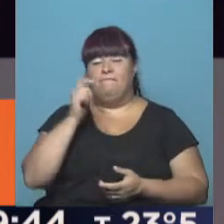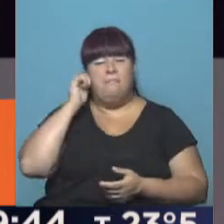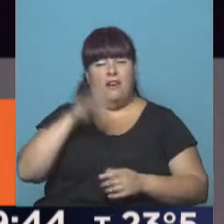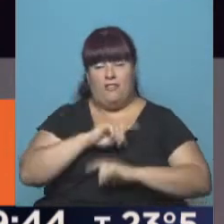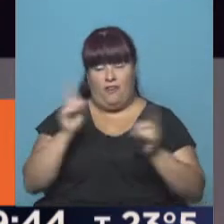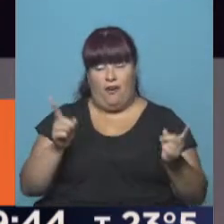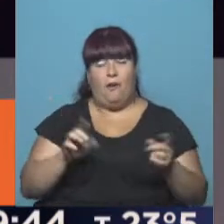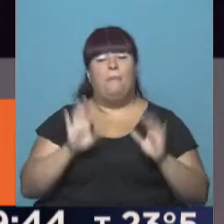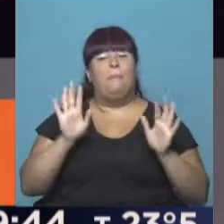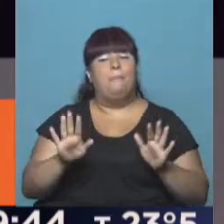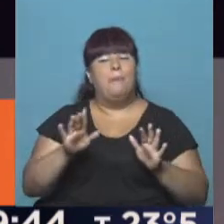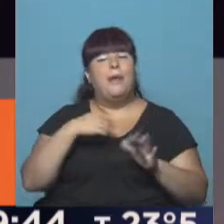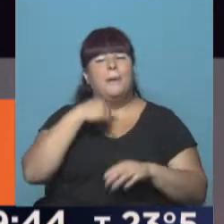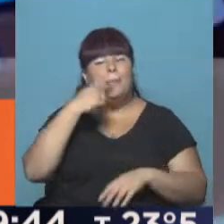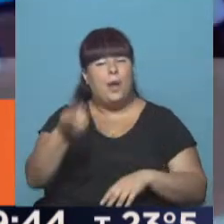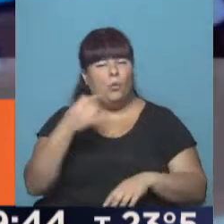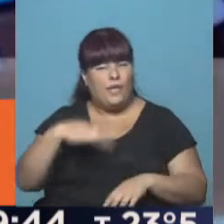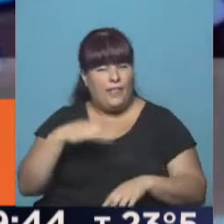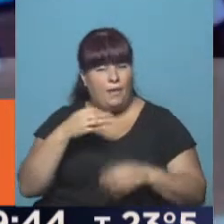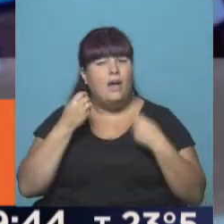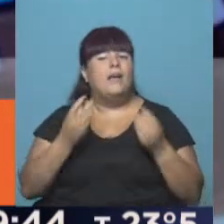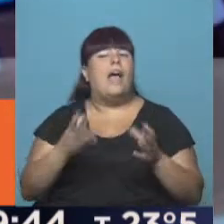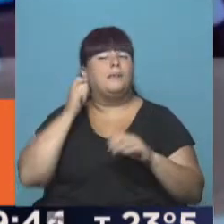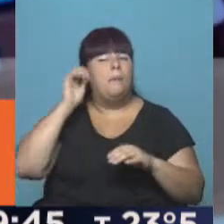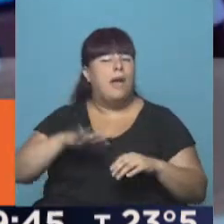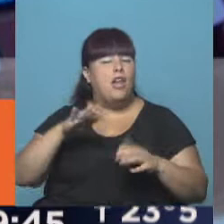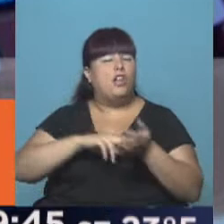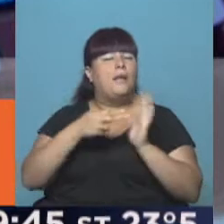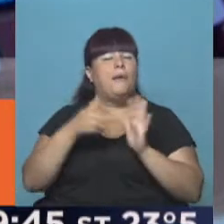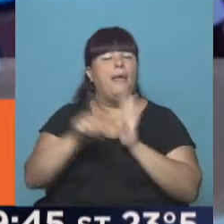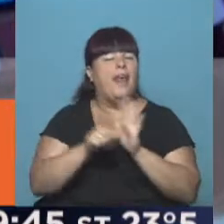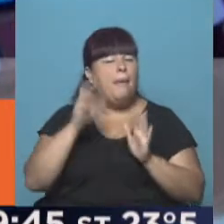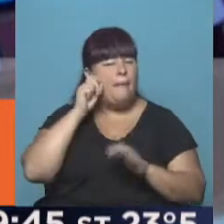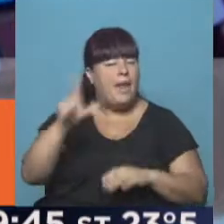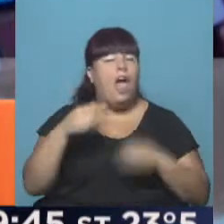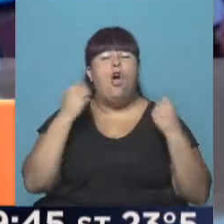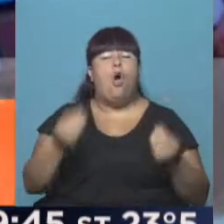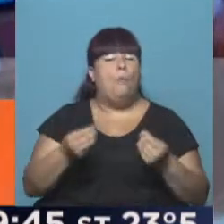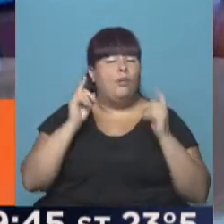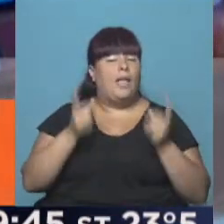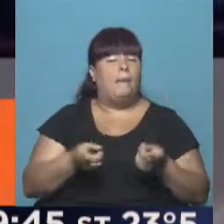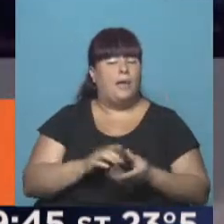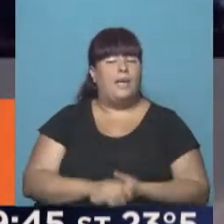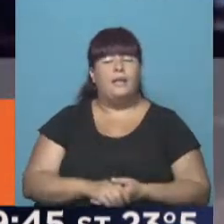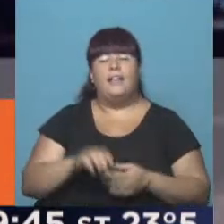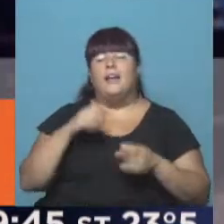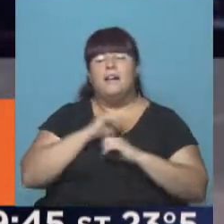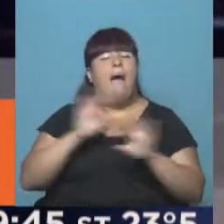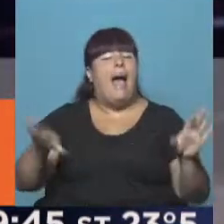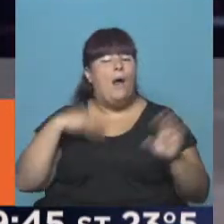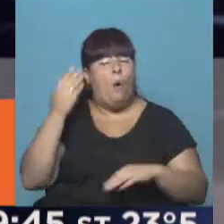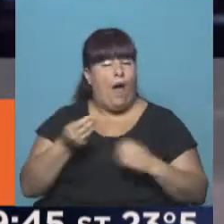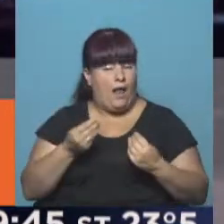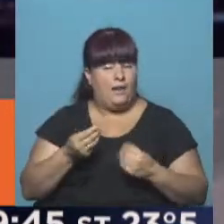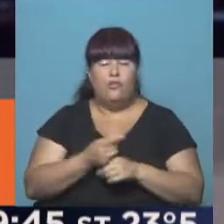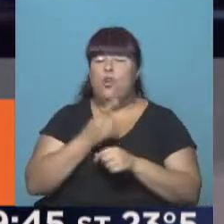menores. Pero hay una pregunta que hacerse. ¿Qué hacemos con los menores en conflicto con la ley penal y sobre todo con los delitos más graves?